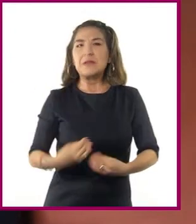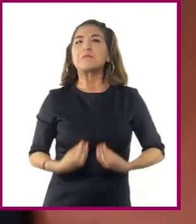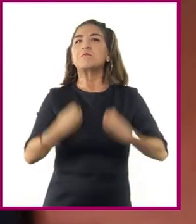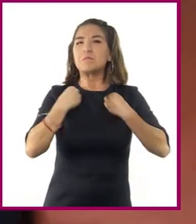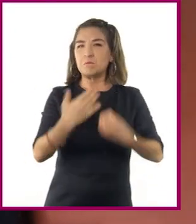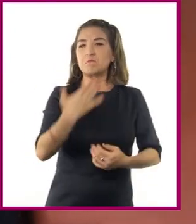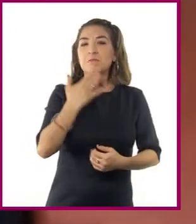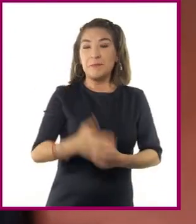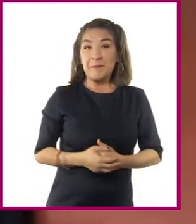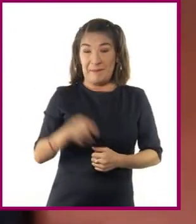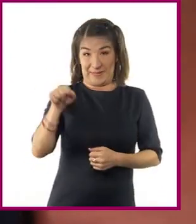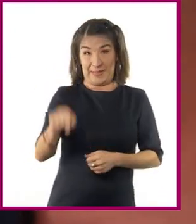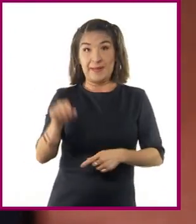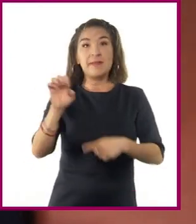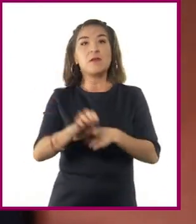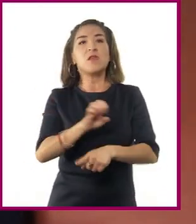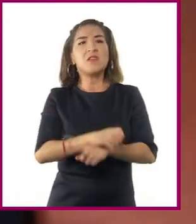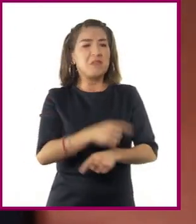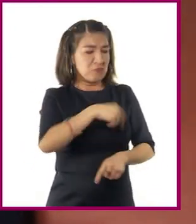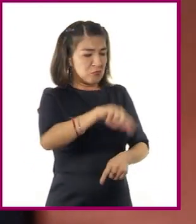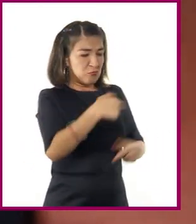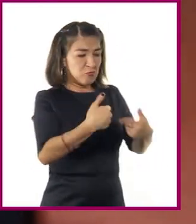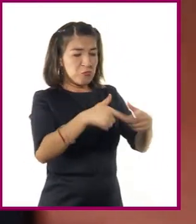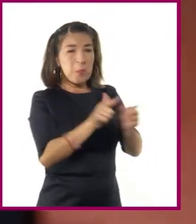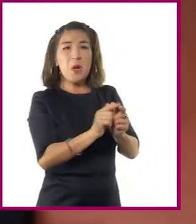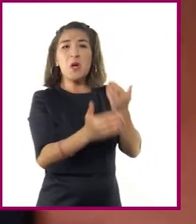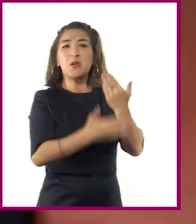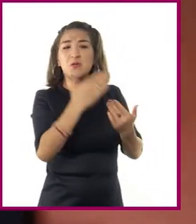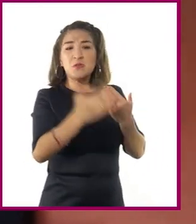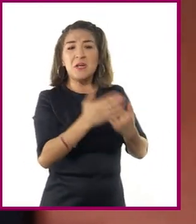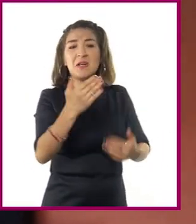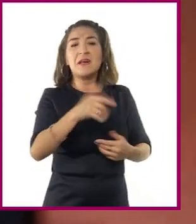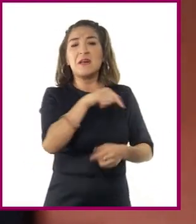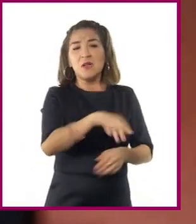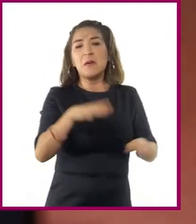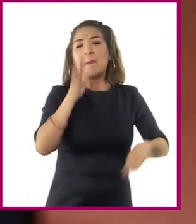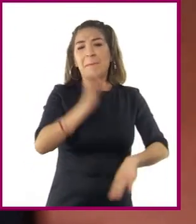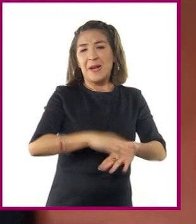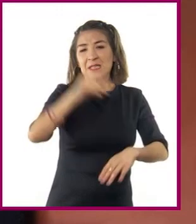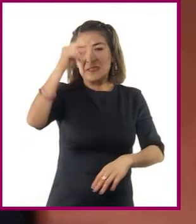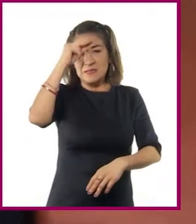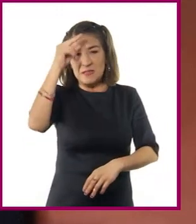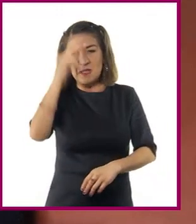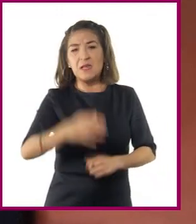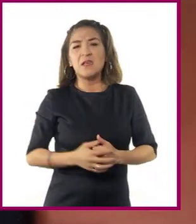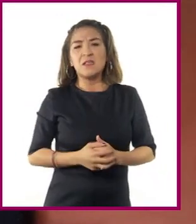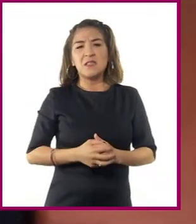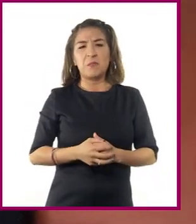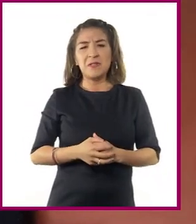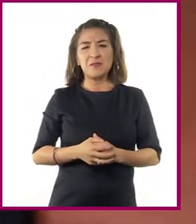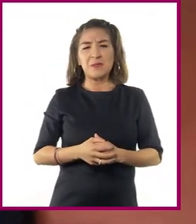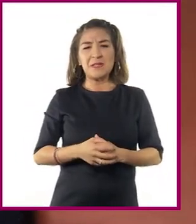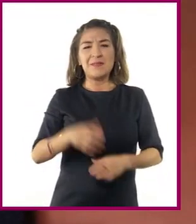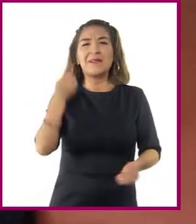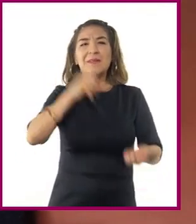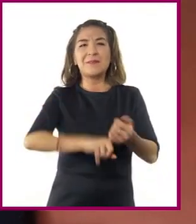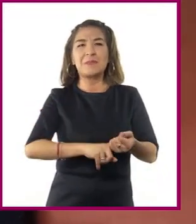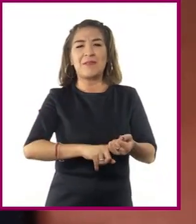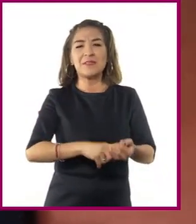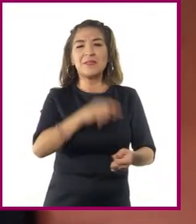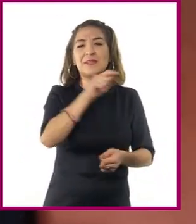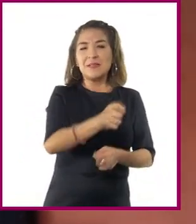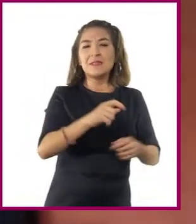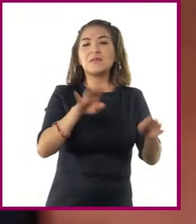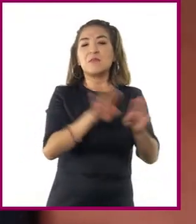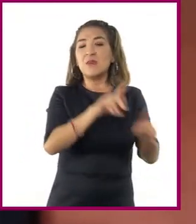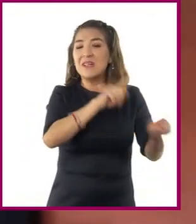sustituir. Entonces, las más pequeñas tenían que desarrollarse con su astucia e inteligencia, maniobras para obtener comida y vestido, porque